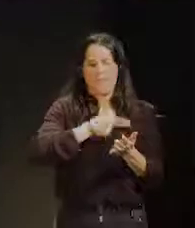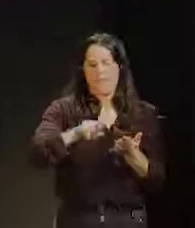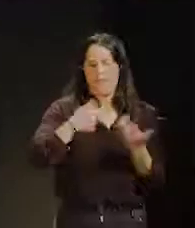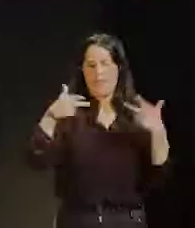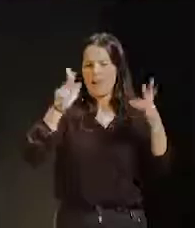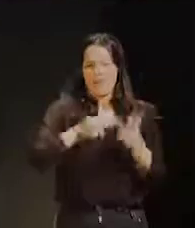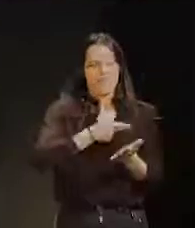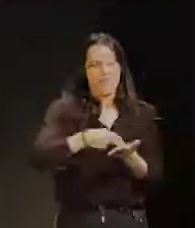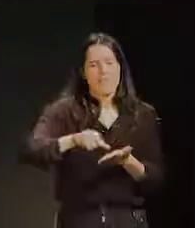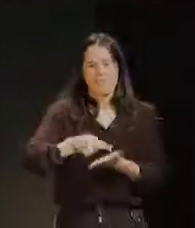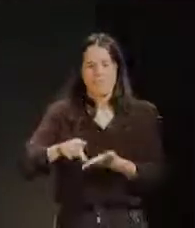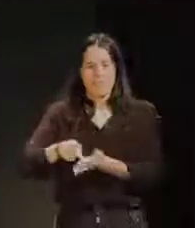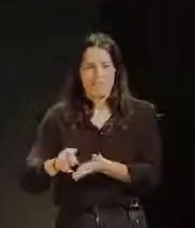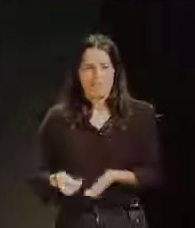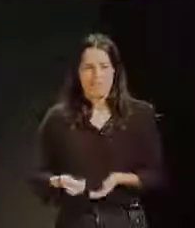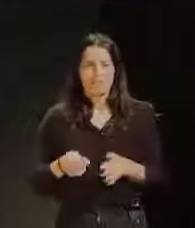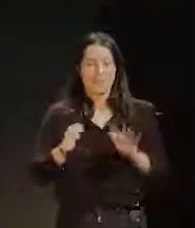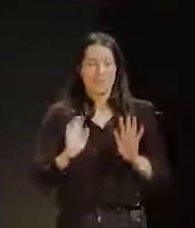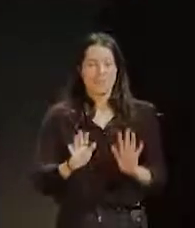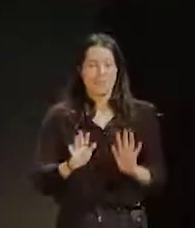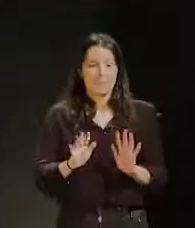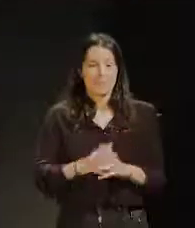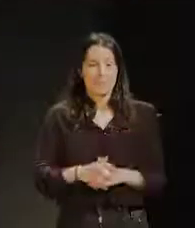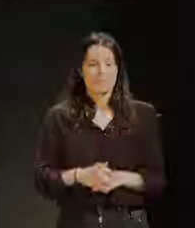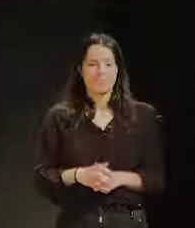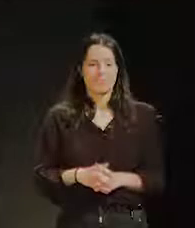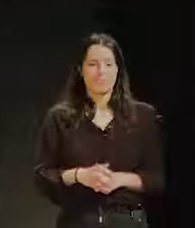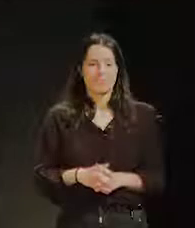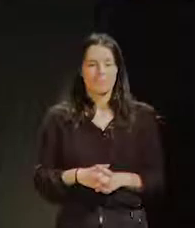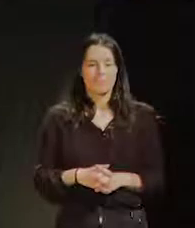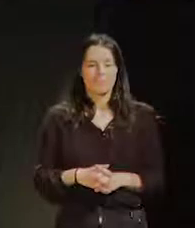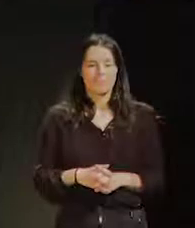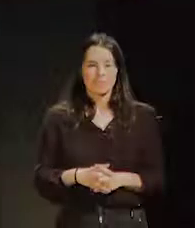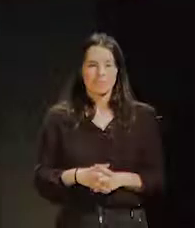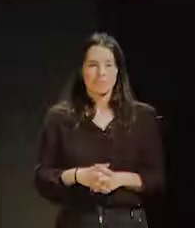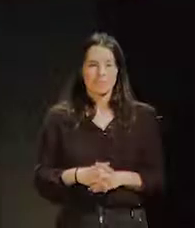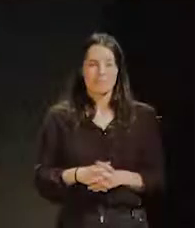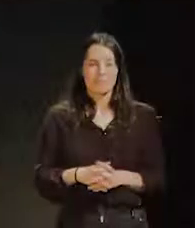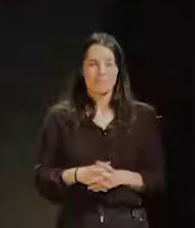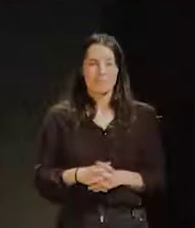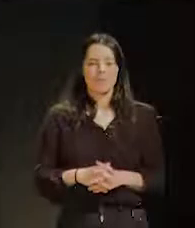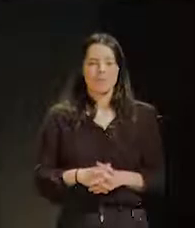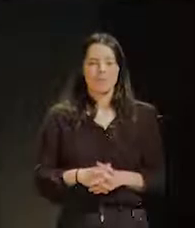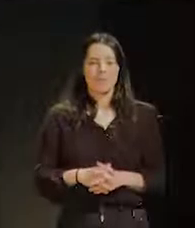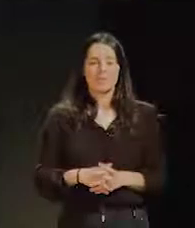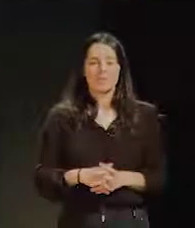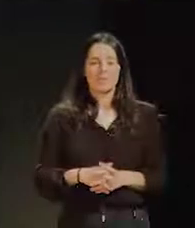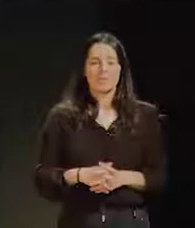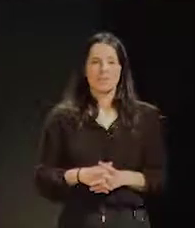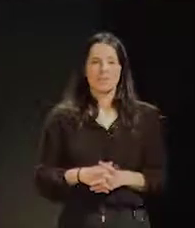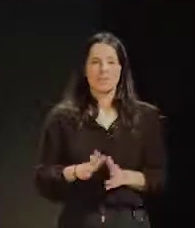bailar. Pero cuando llego a Cuba, tuve opresión. No